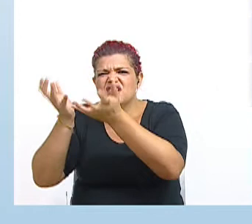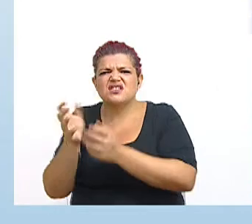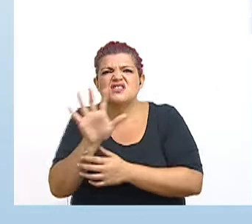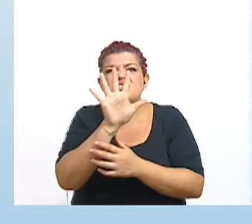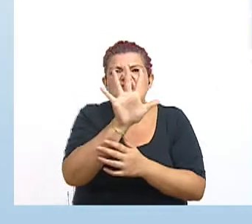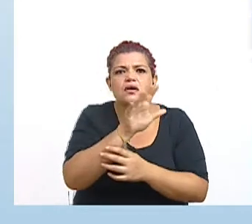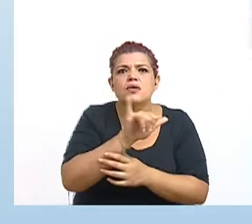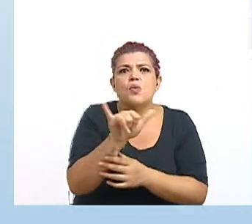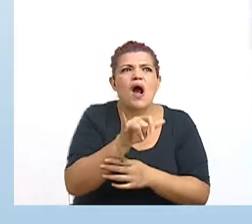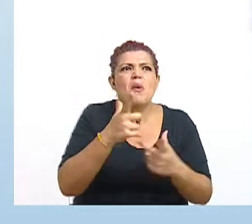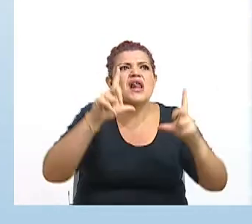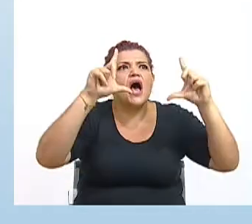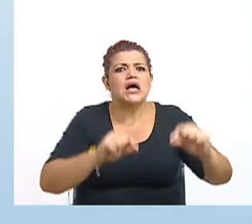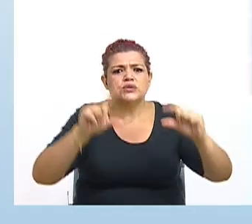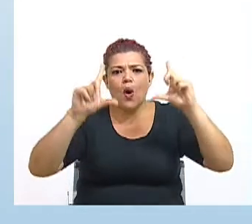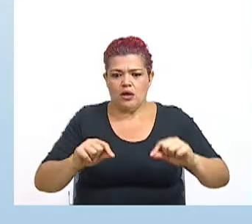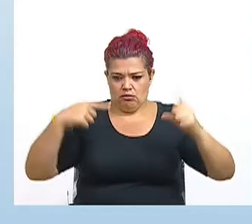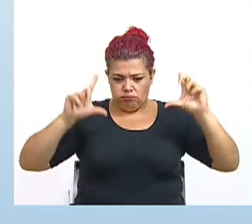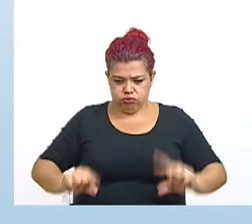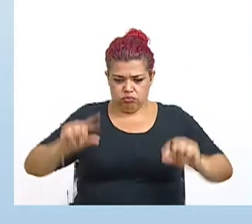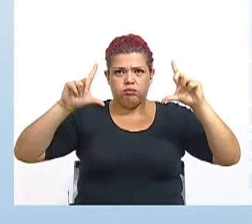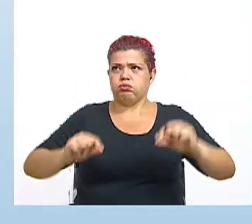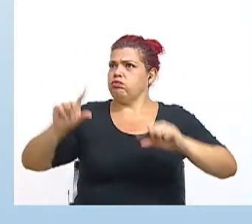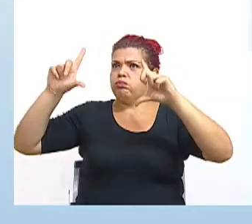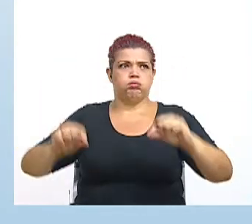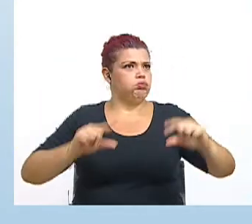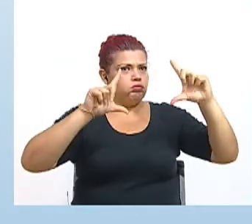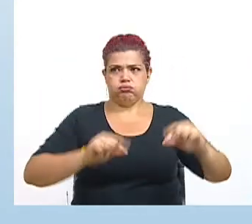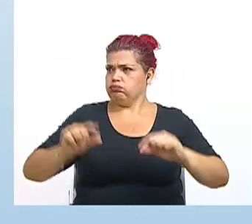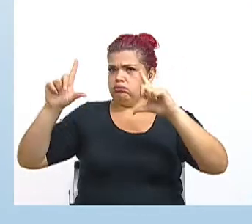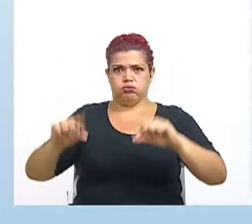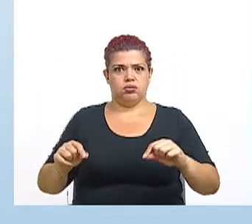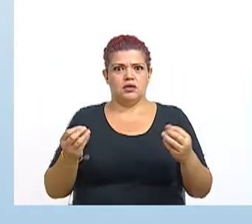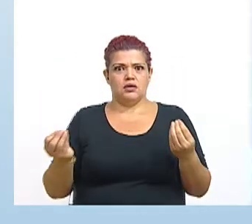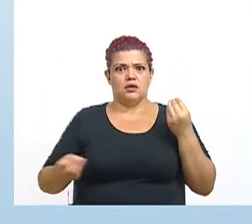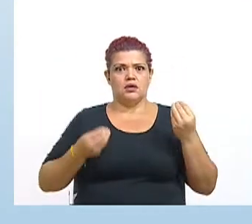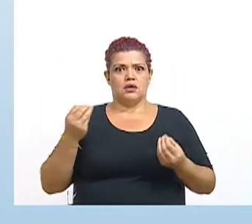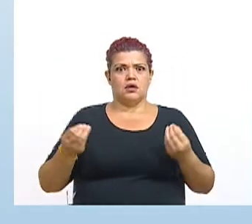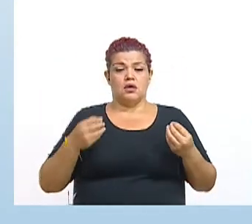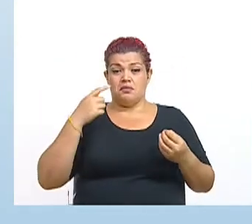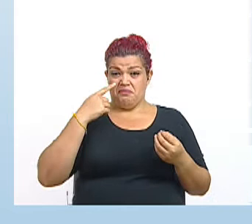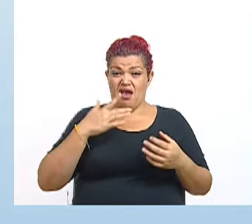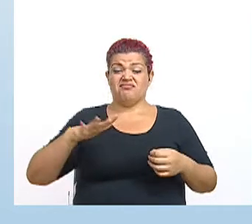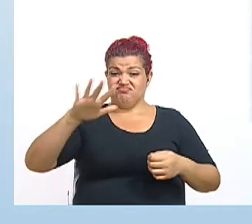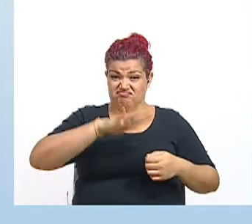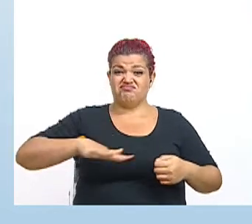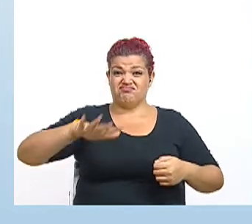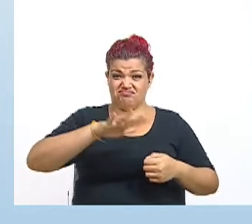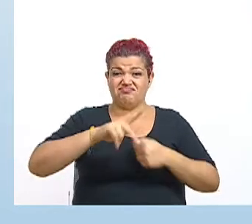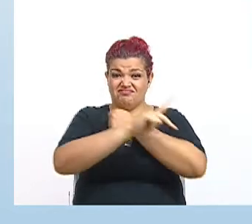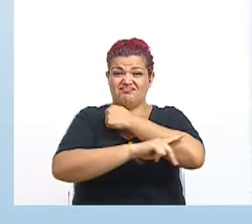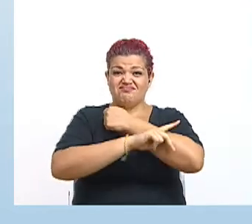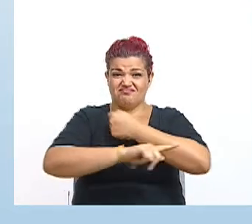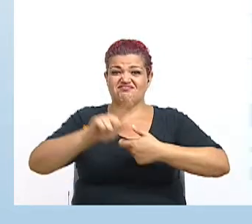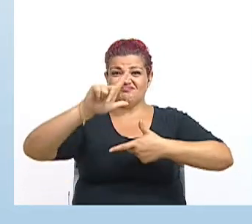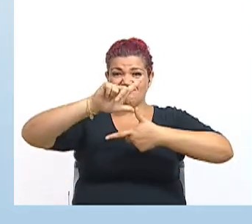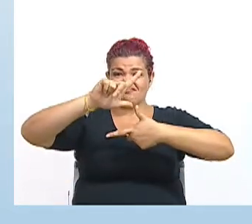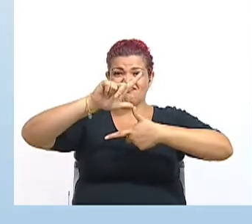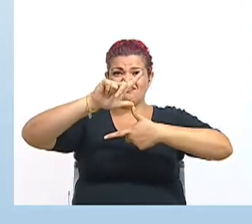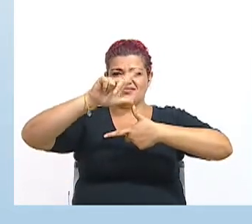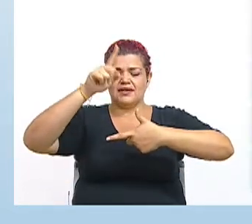imagínense ustedes. En el contexto de países latinoamericanos, la situación también se vuelve muy